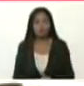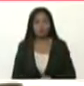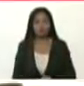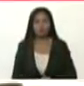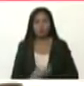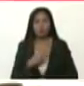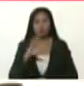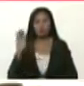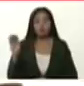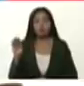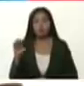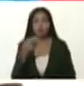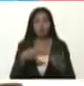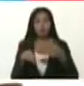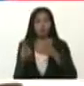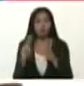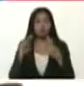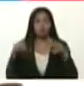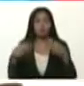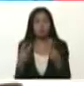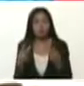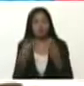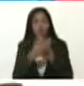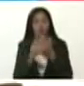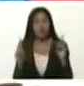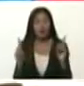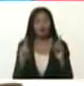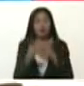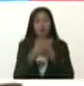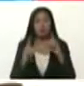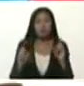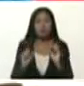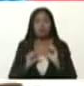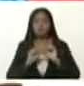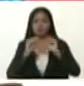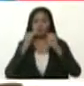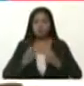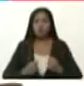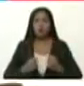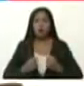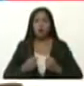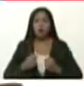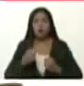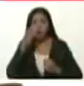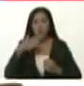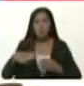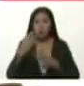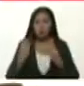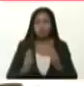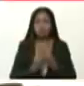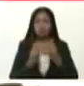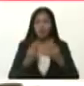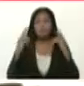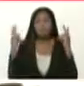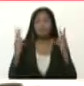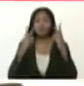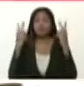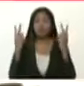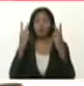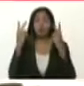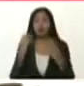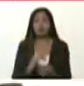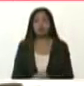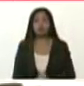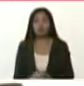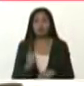país que construye una nueva democracia, una democracia pujante, una democracia con pueblo. Gran victoria. A esta